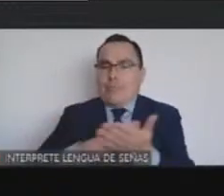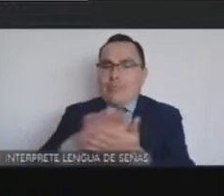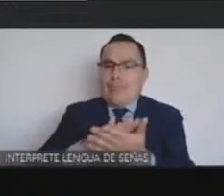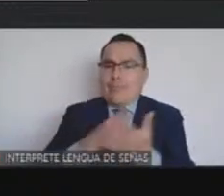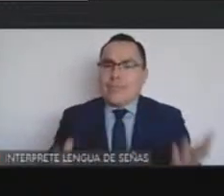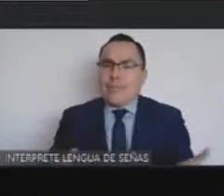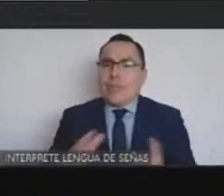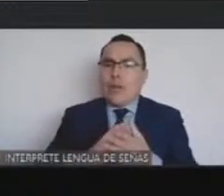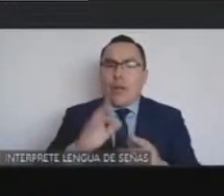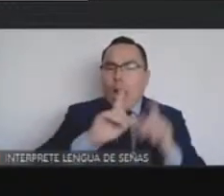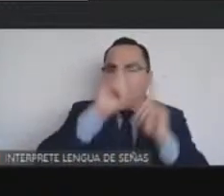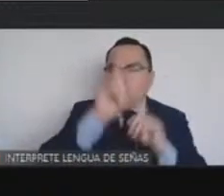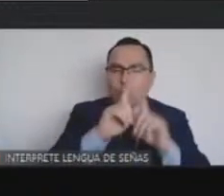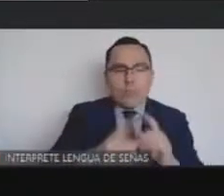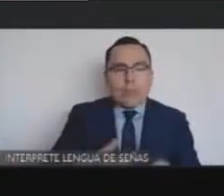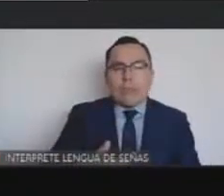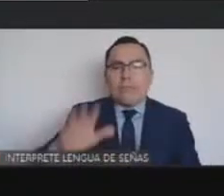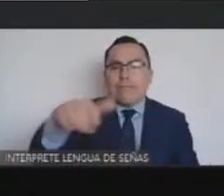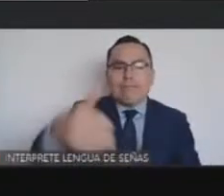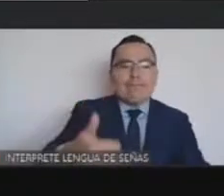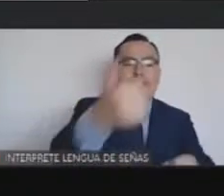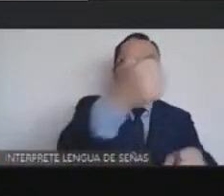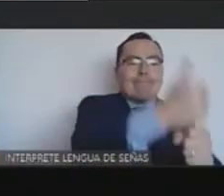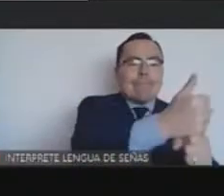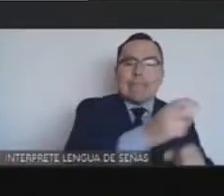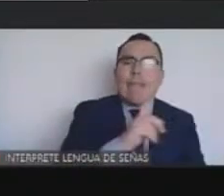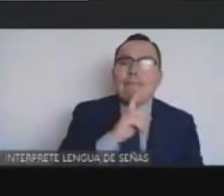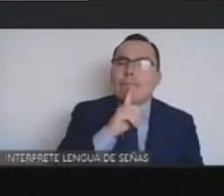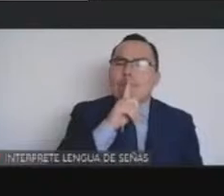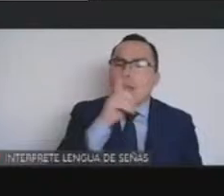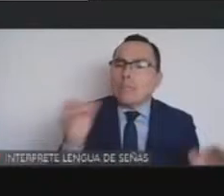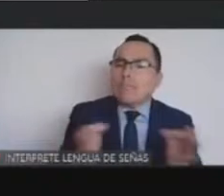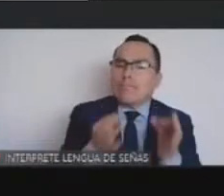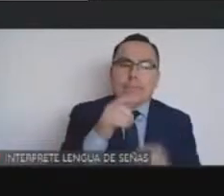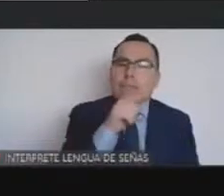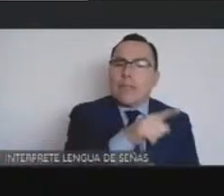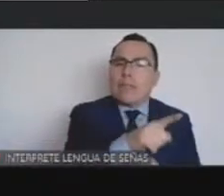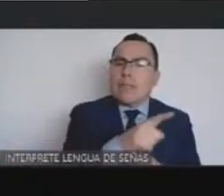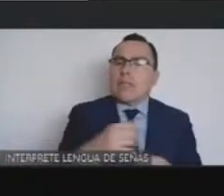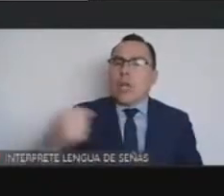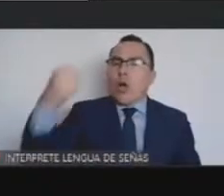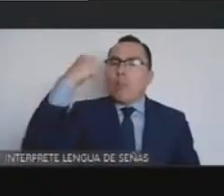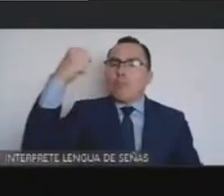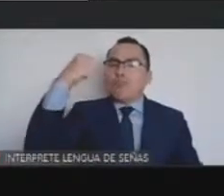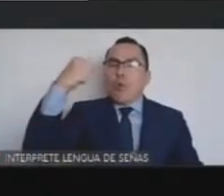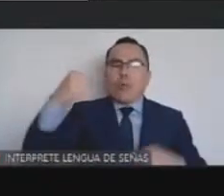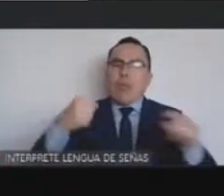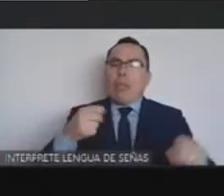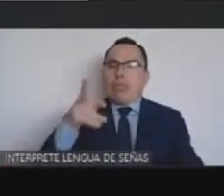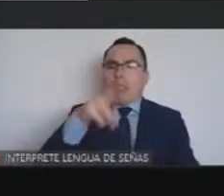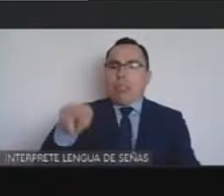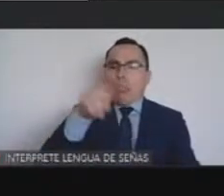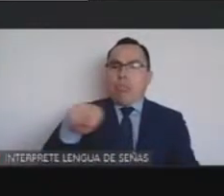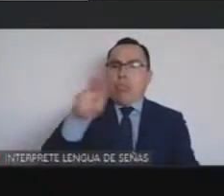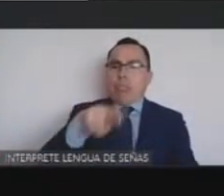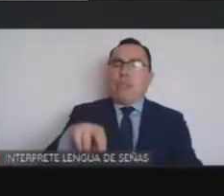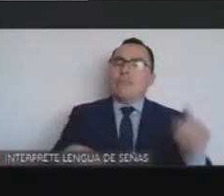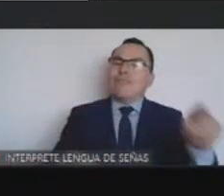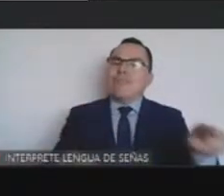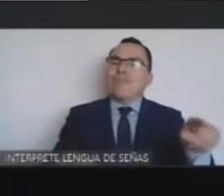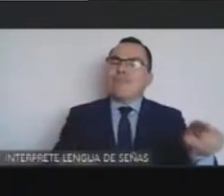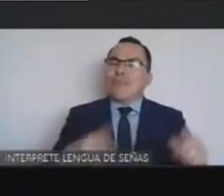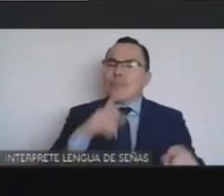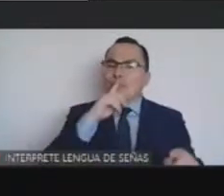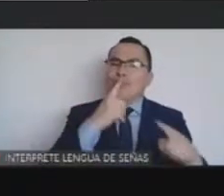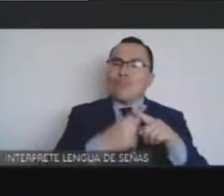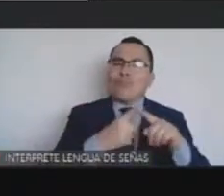factores privilegiados tienen una consecuencia y son los poderes de incidencia que tienen en determinados nombramientos